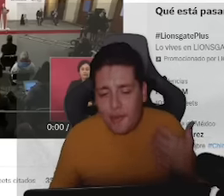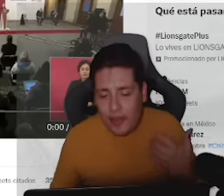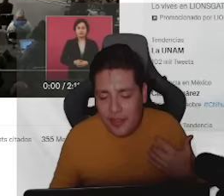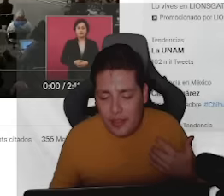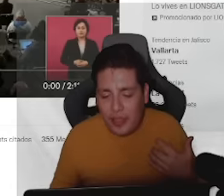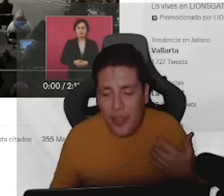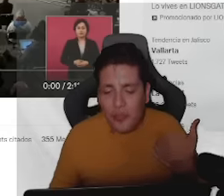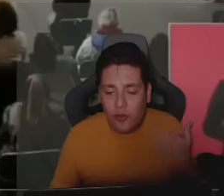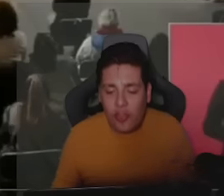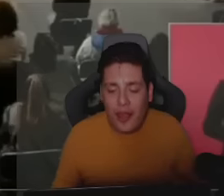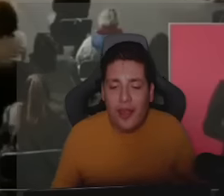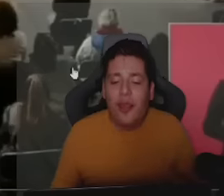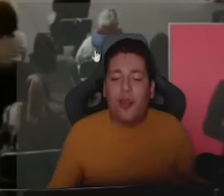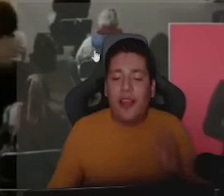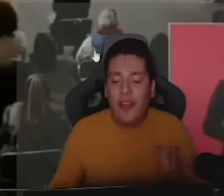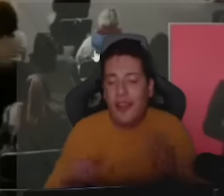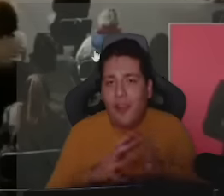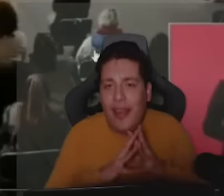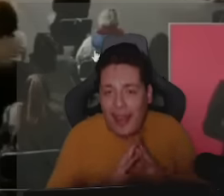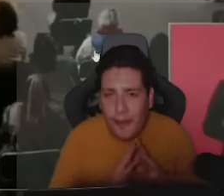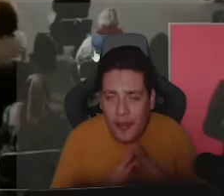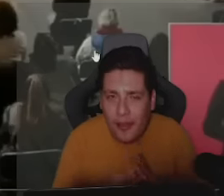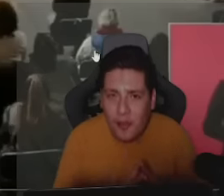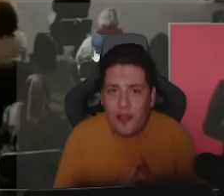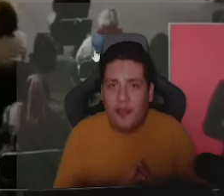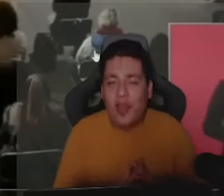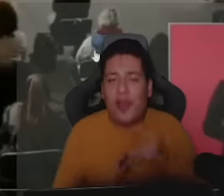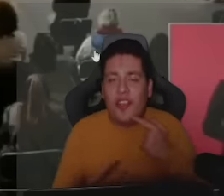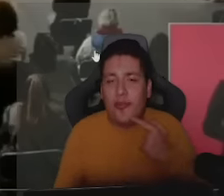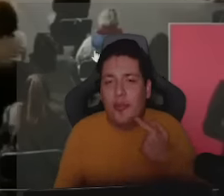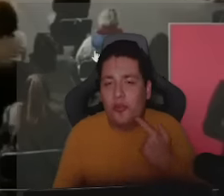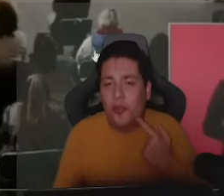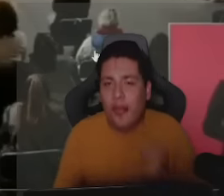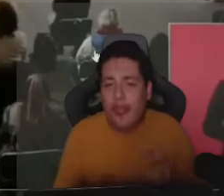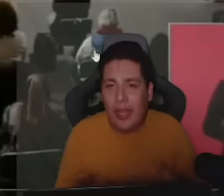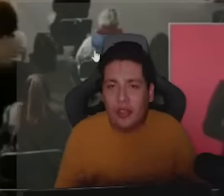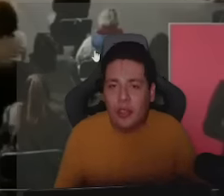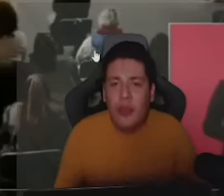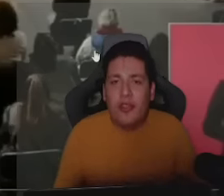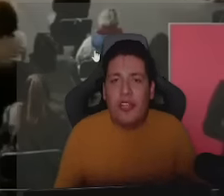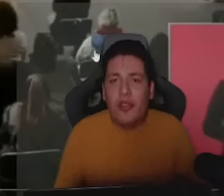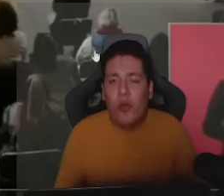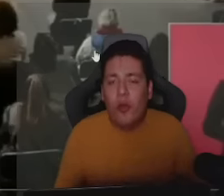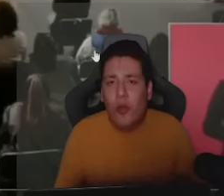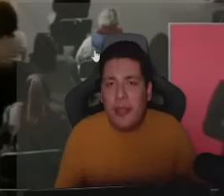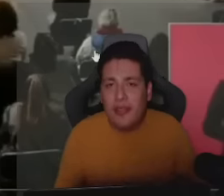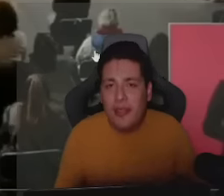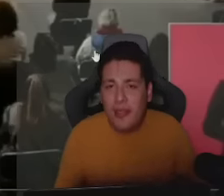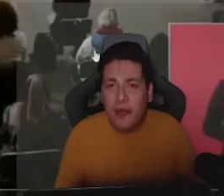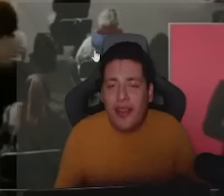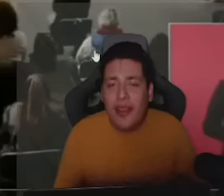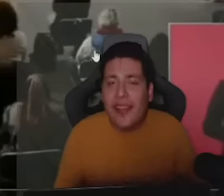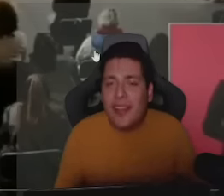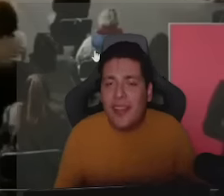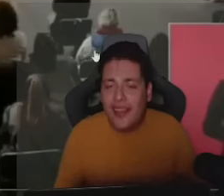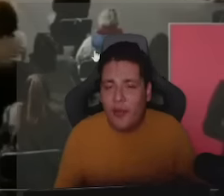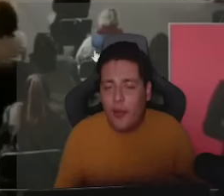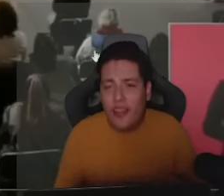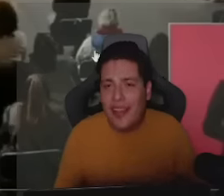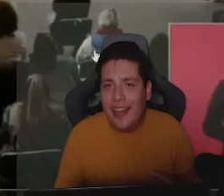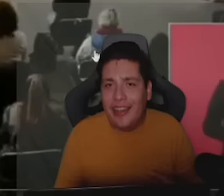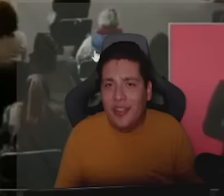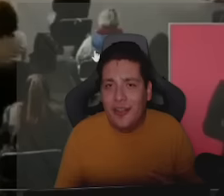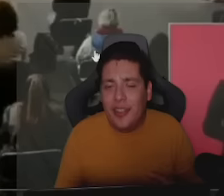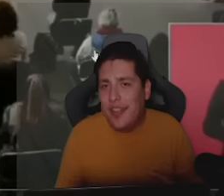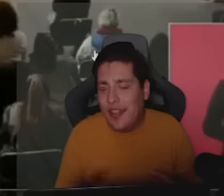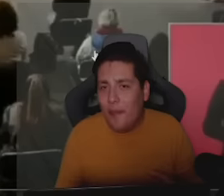y ahora sí pasemos a escuchar lo que dijo la jefa de gobierno Claudia sobre el caso Ciro Gómez Leyva Y es que